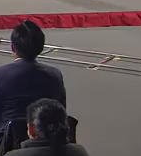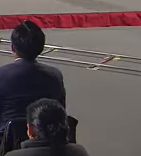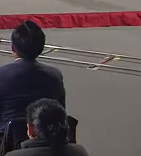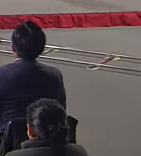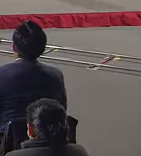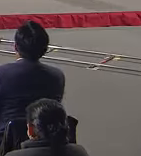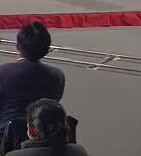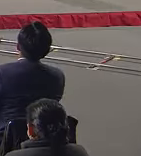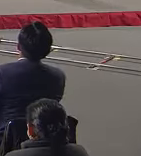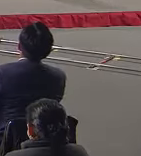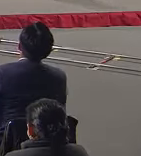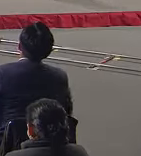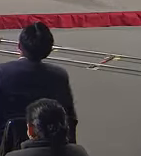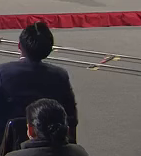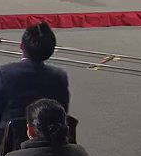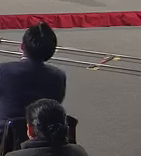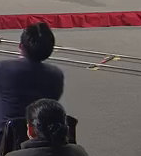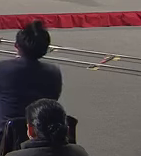Es que